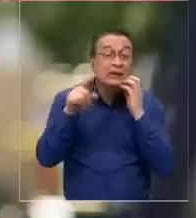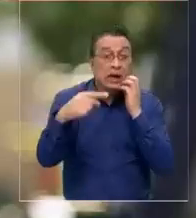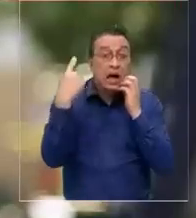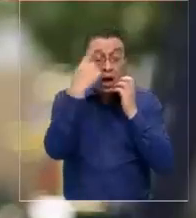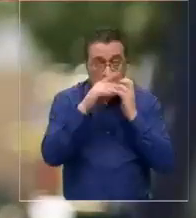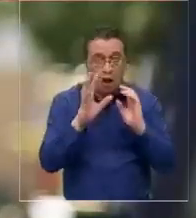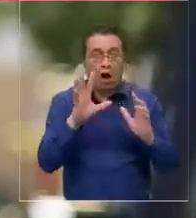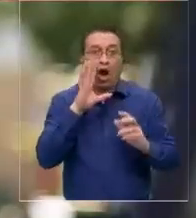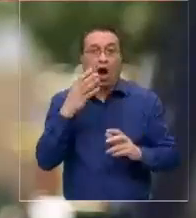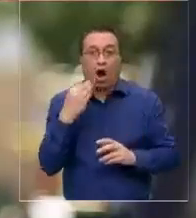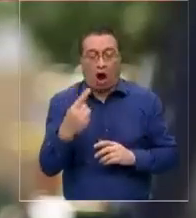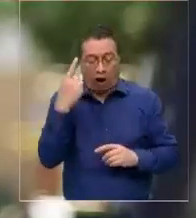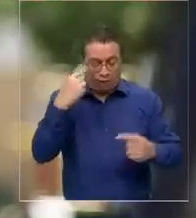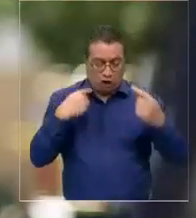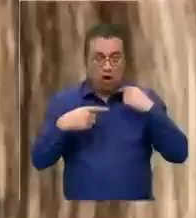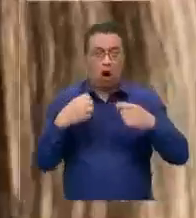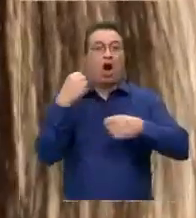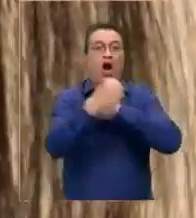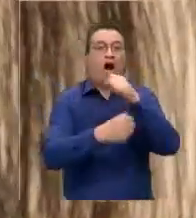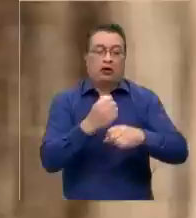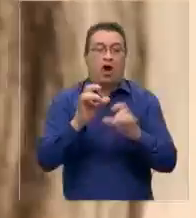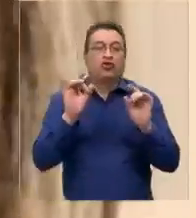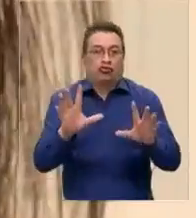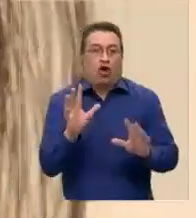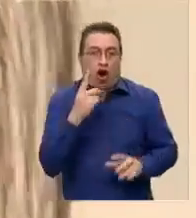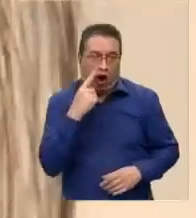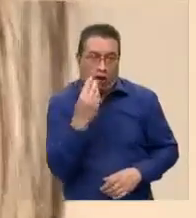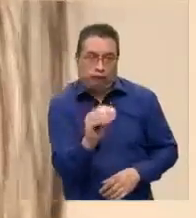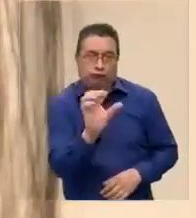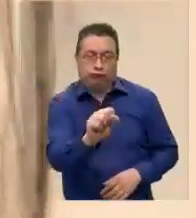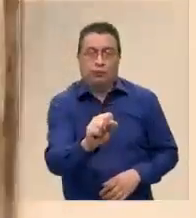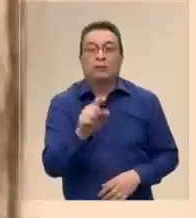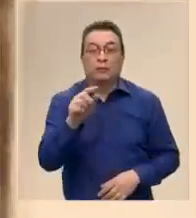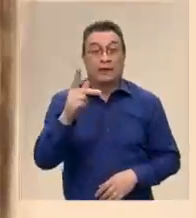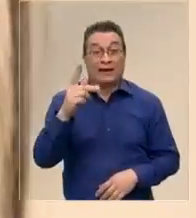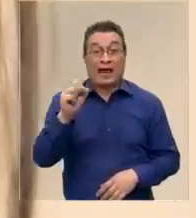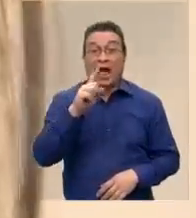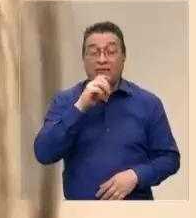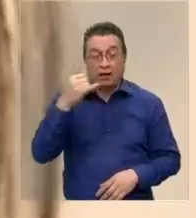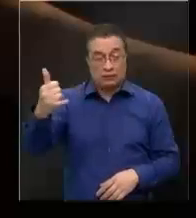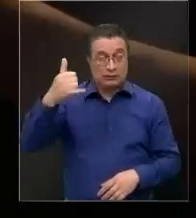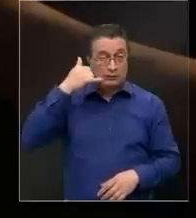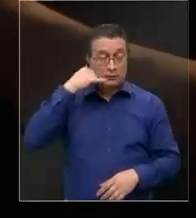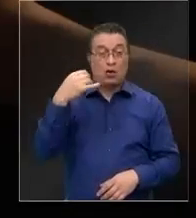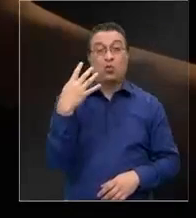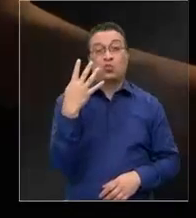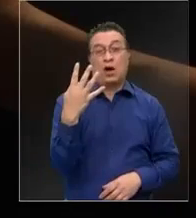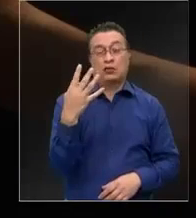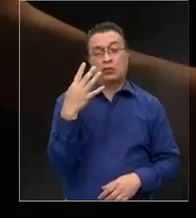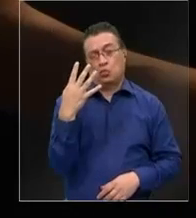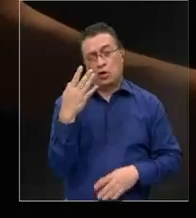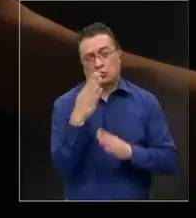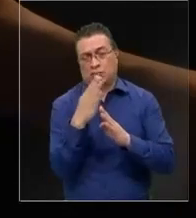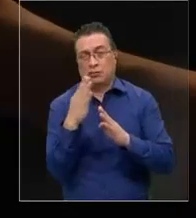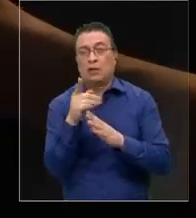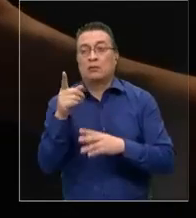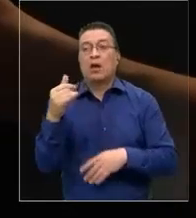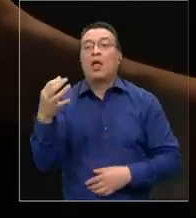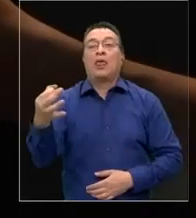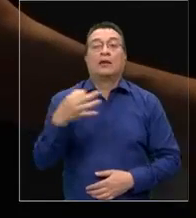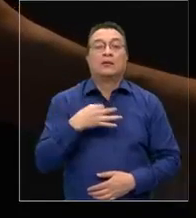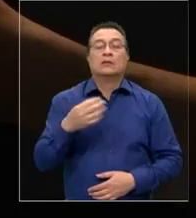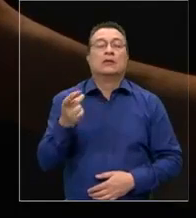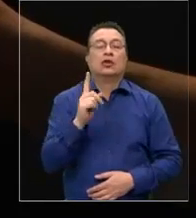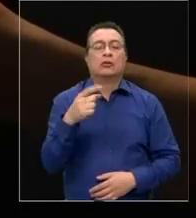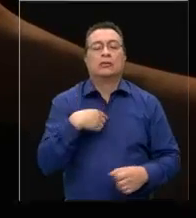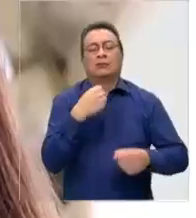claras evidencias en su cuerpo de una pelea. La Cata me llama a las 4 y algo. Entonces ella viene y me dice, no, es que